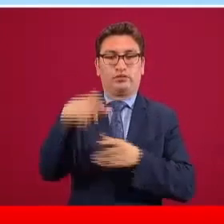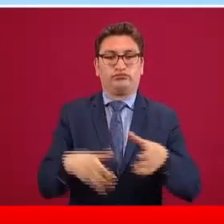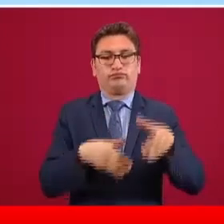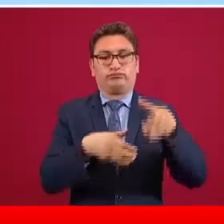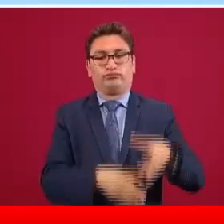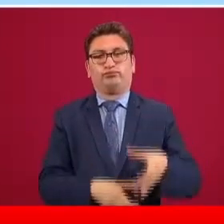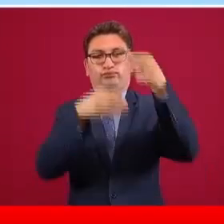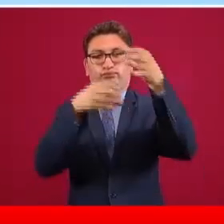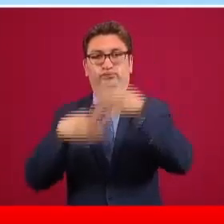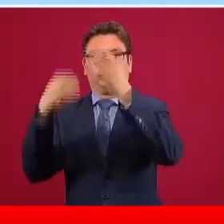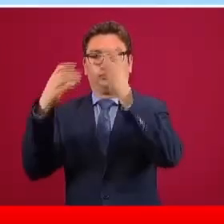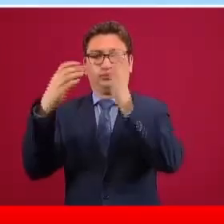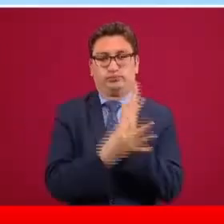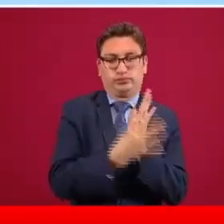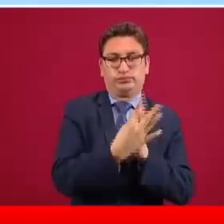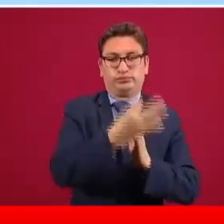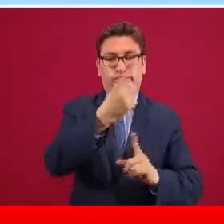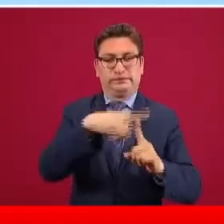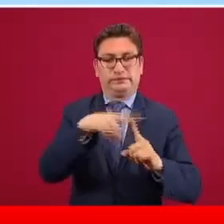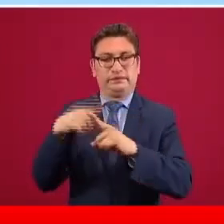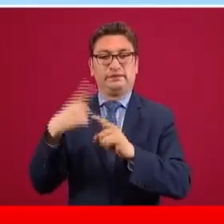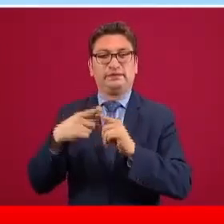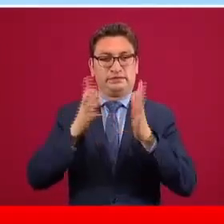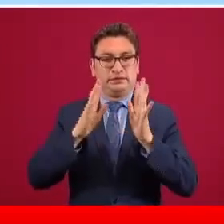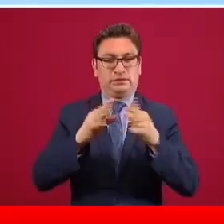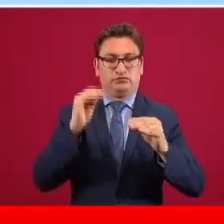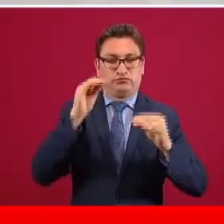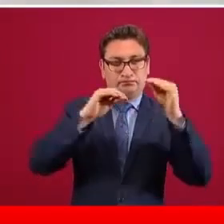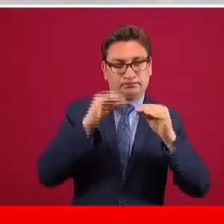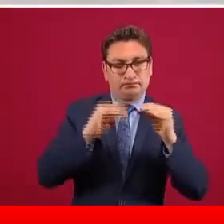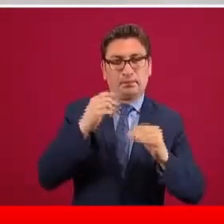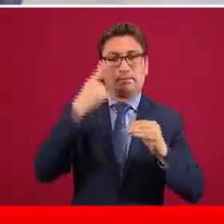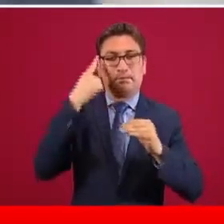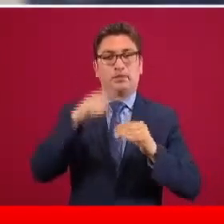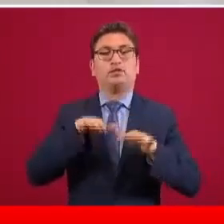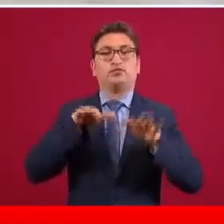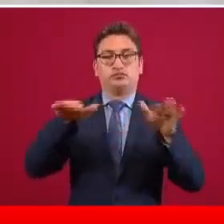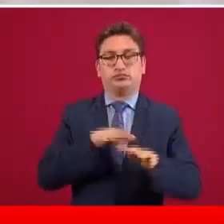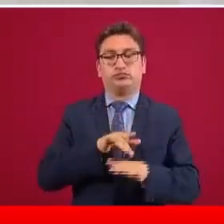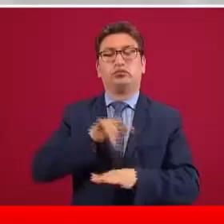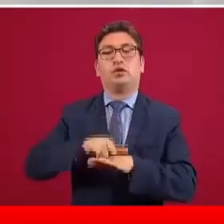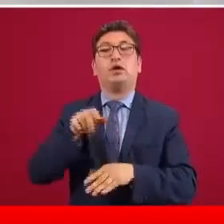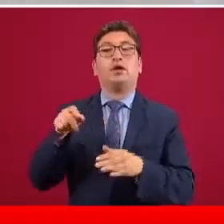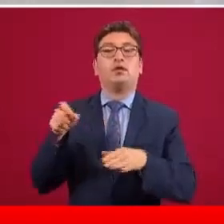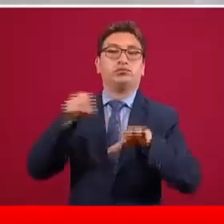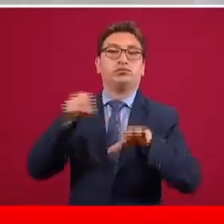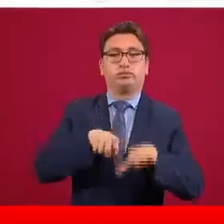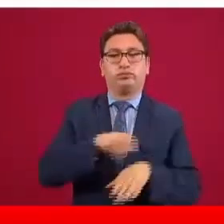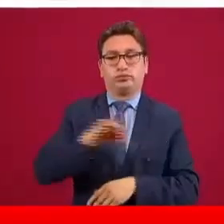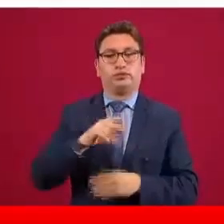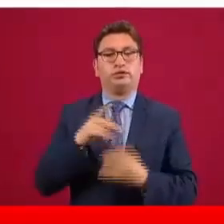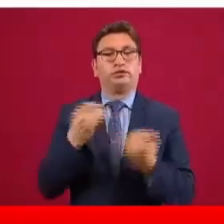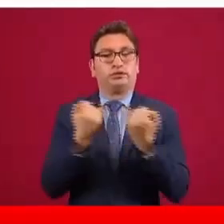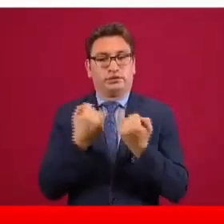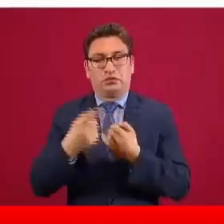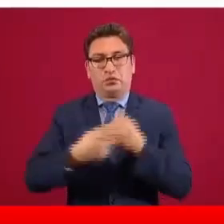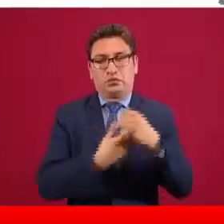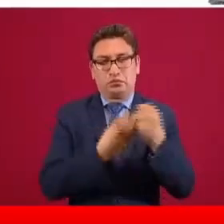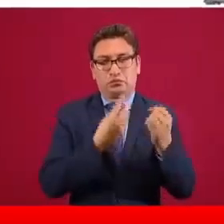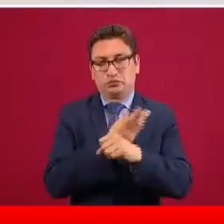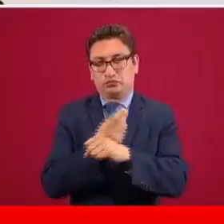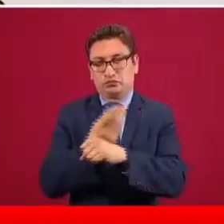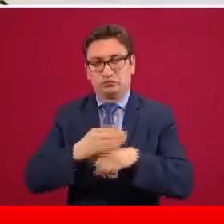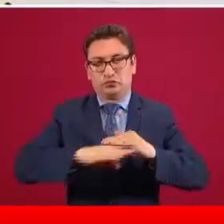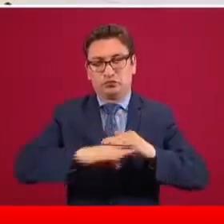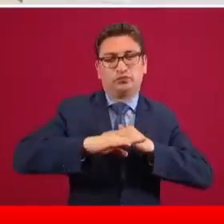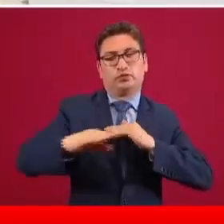de estructura metálica que ya se ejecuta en las salas de abordar. Además, se realizan detalles de la etapa de cimentación en su fase